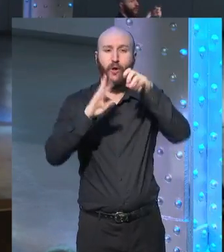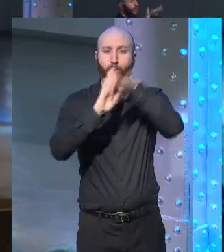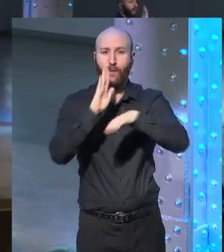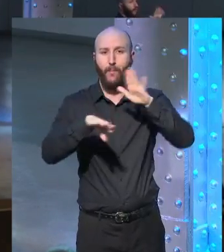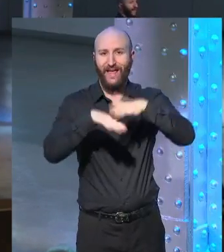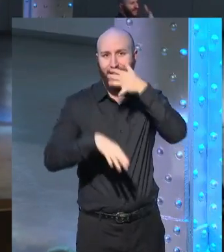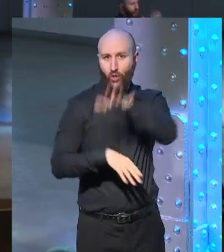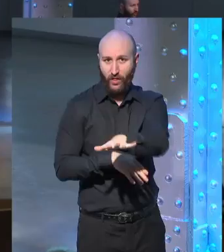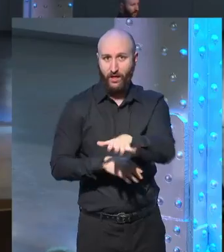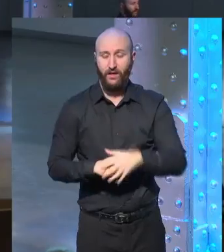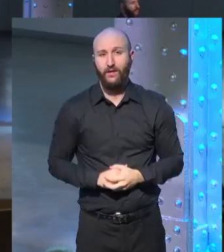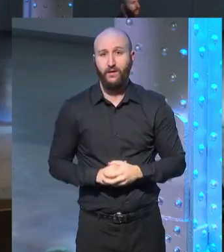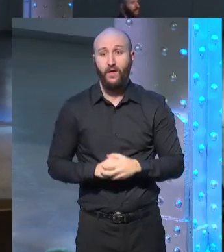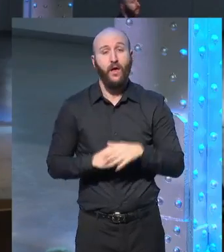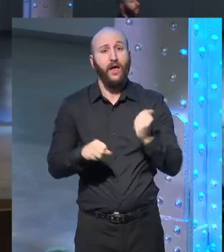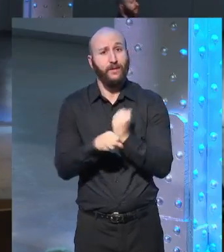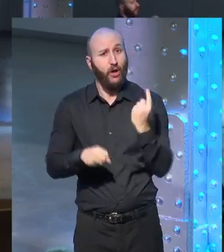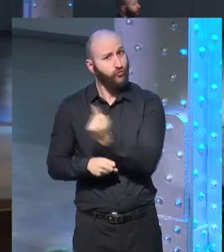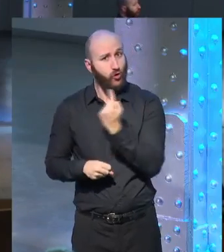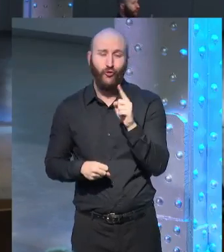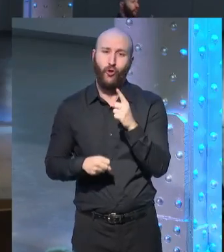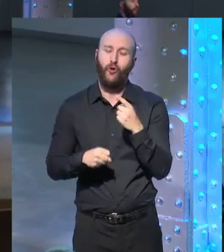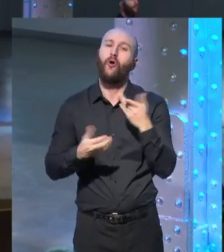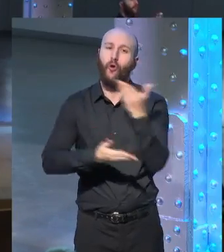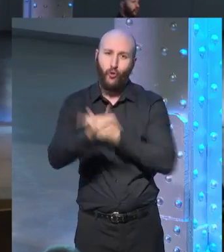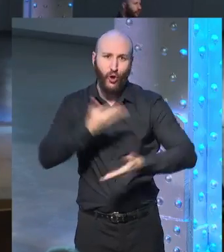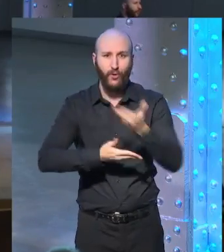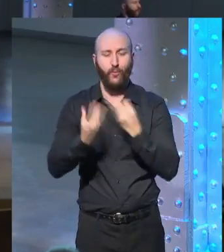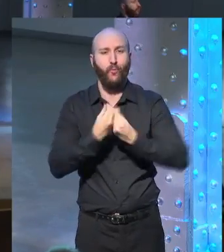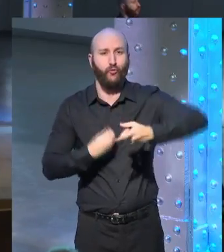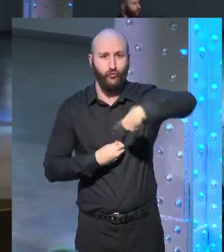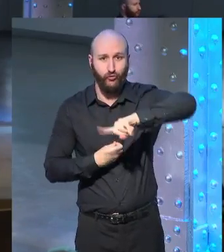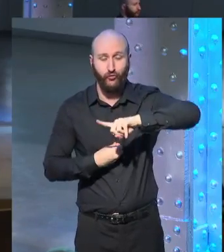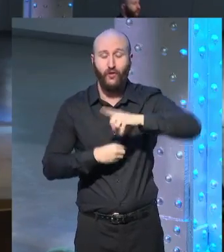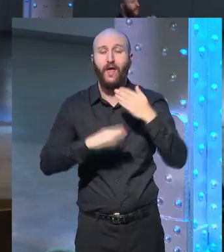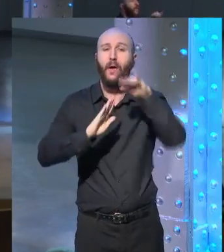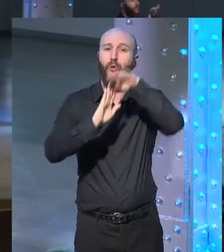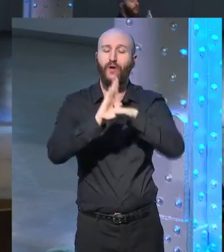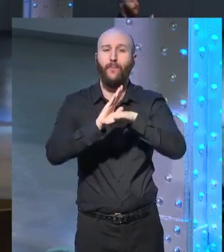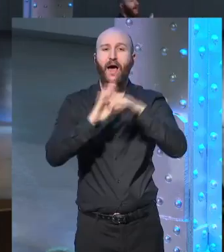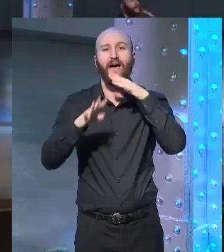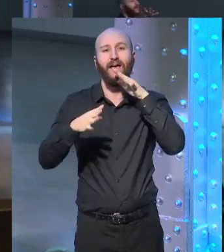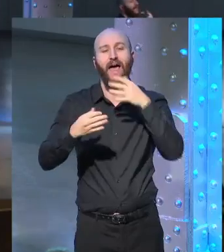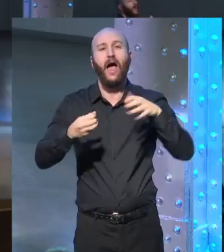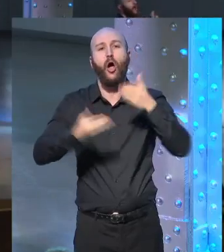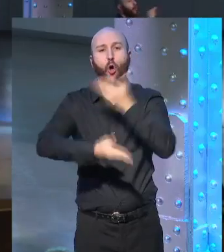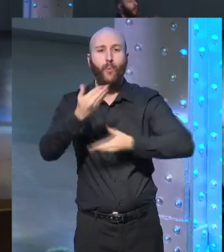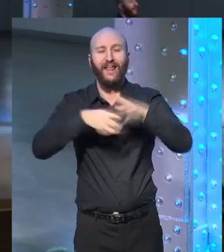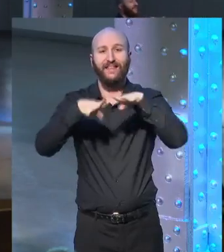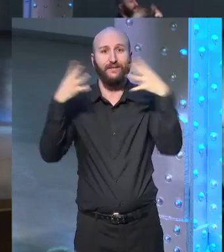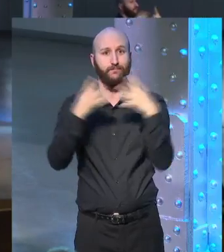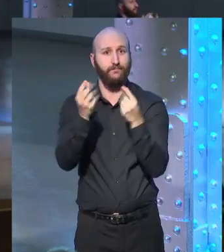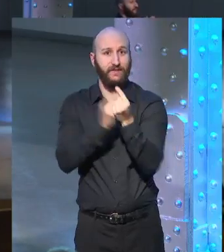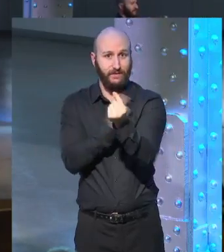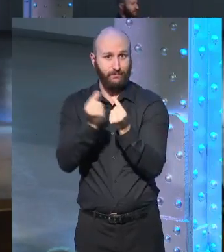muchas cosas, pero no las hacemos solos, las hacemos con vosotros. Lanzamos un programa de cibercooperantes en el que cualquier